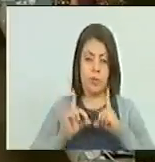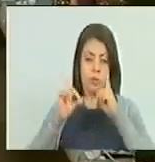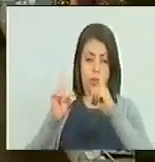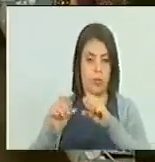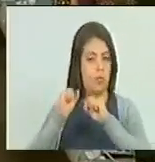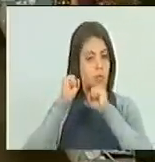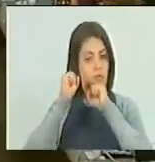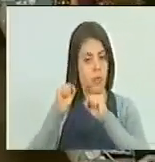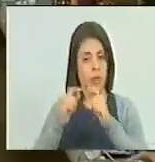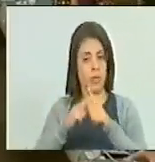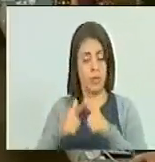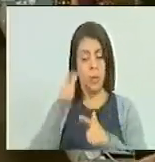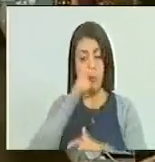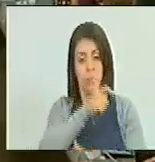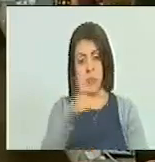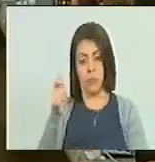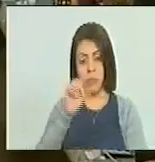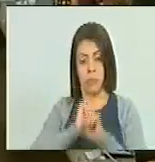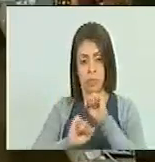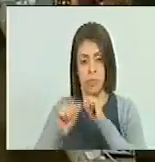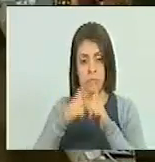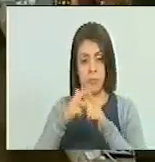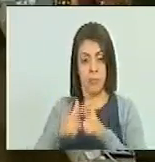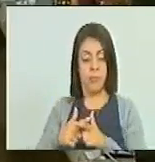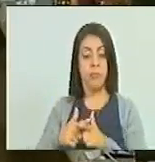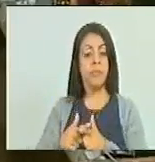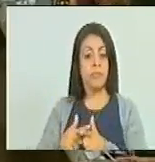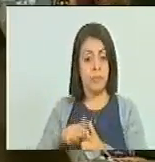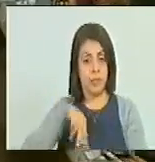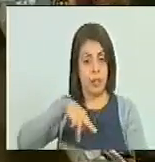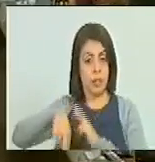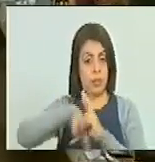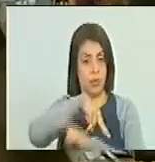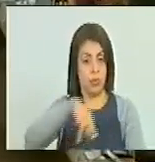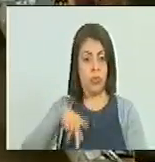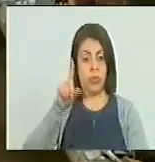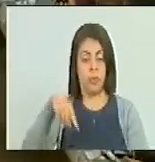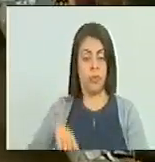son bastiones de defensa de la soberanía, que son bastiones de defensa de la revolución.